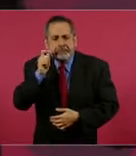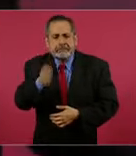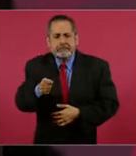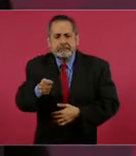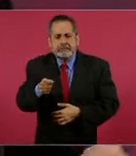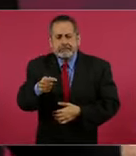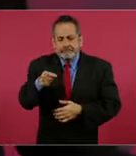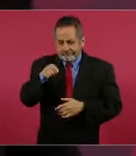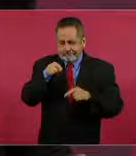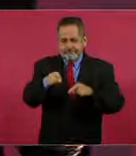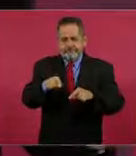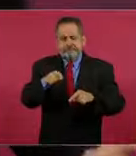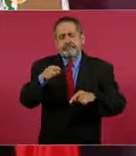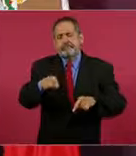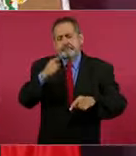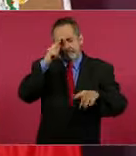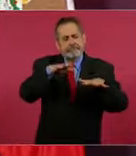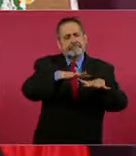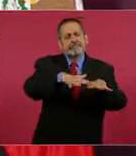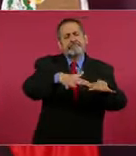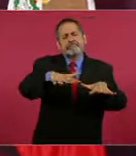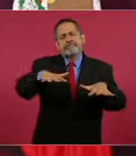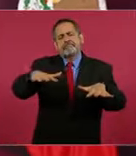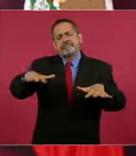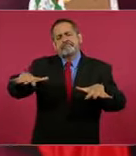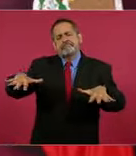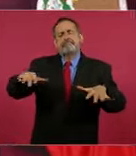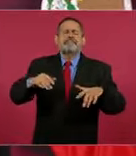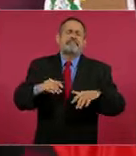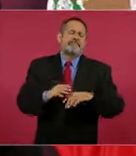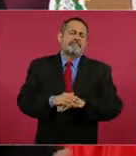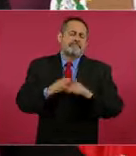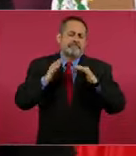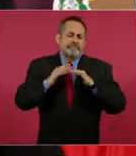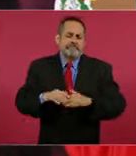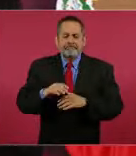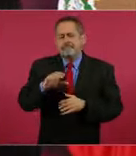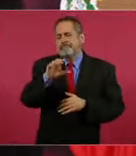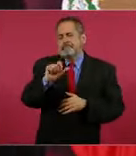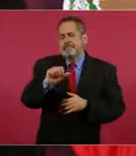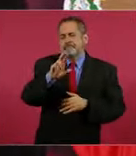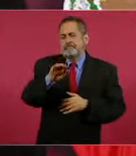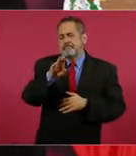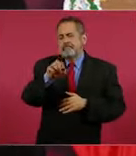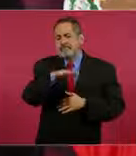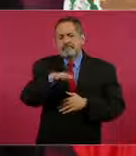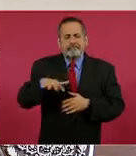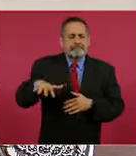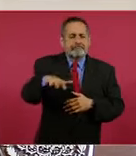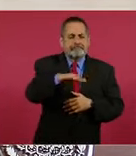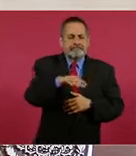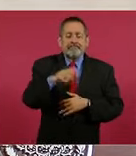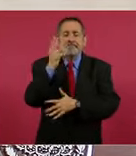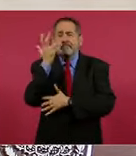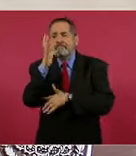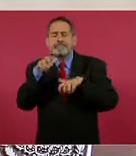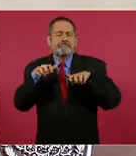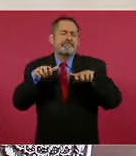Vienen a disfrutar del mar, ¿no? Del Caribe, De la selva. De la